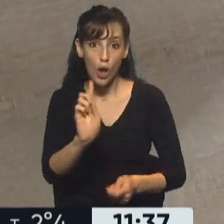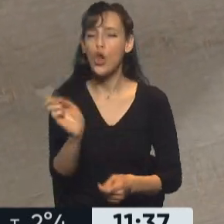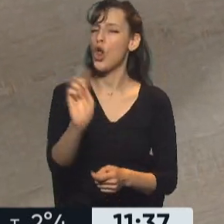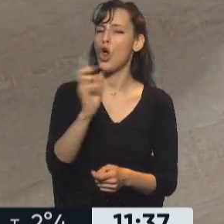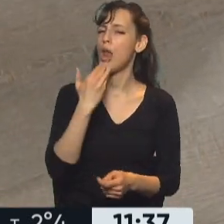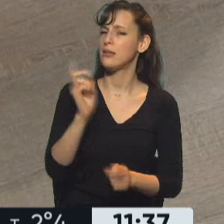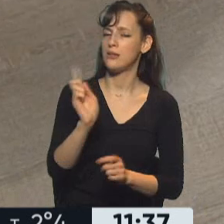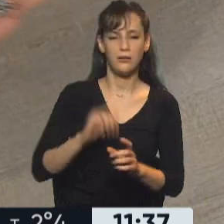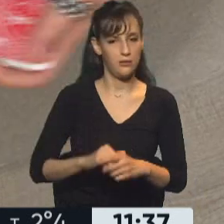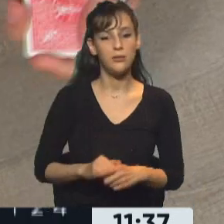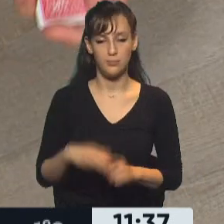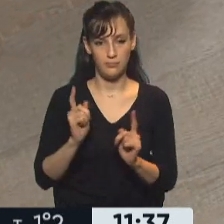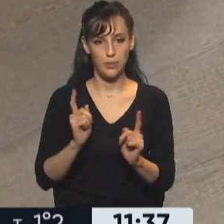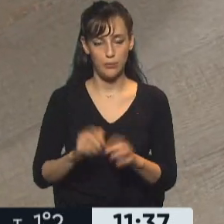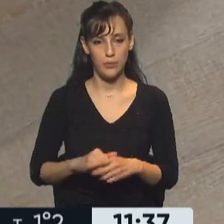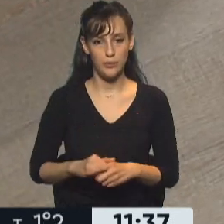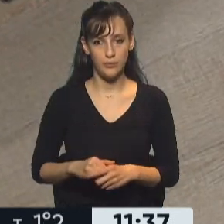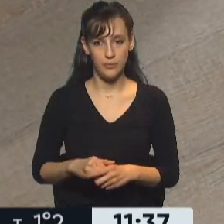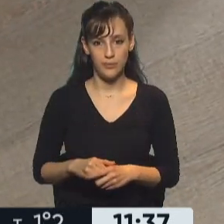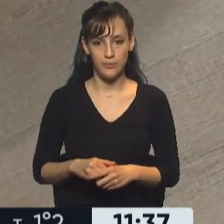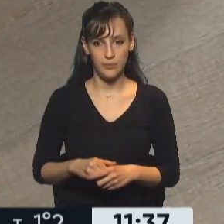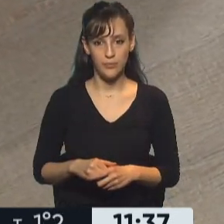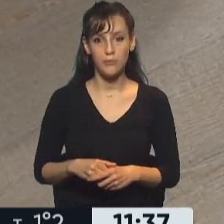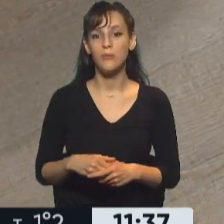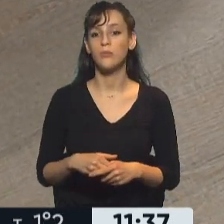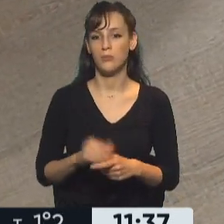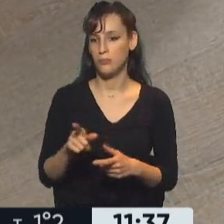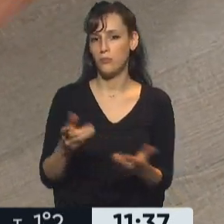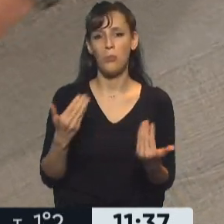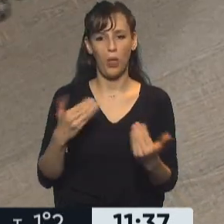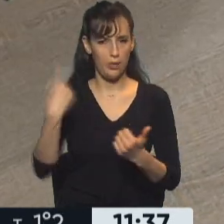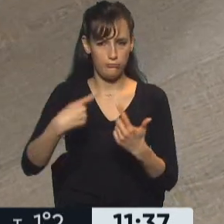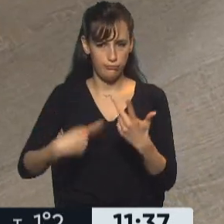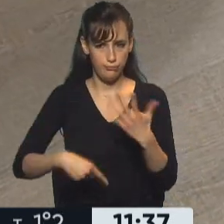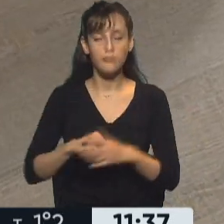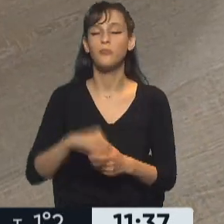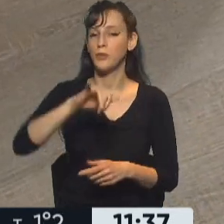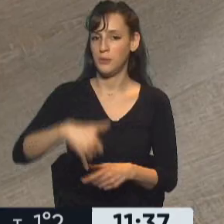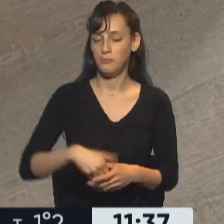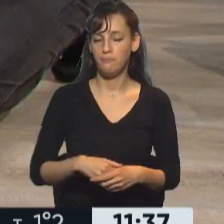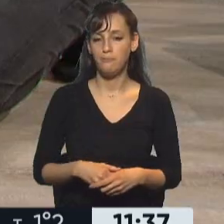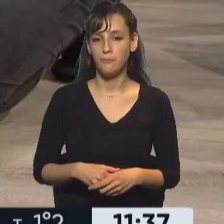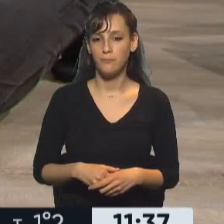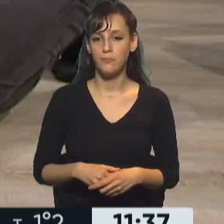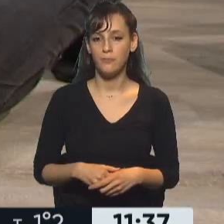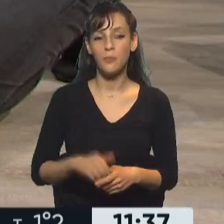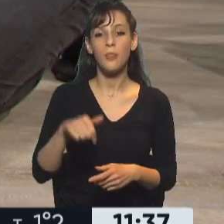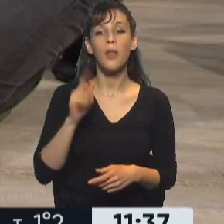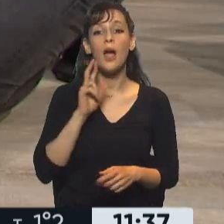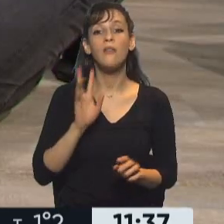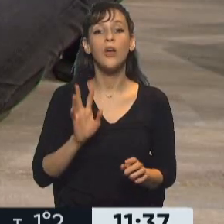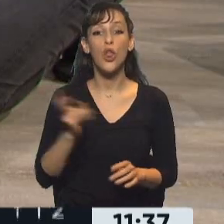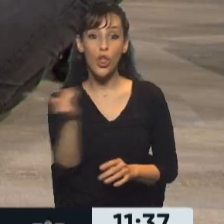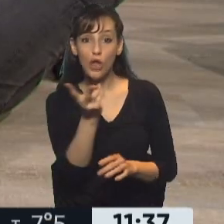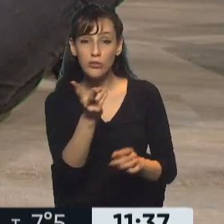cambiar. Quiero esta. Es esta y la vamos a dejar acá. Sí. Podías haber elegido clarísimo también cualquiera de todas cualquiera estas. Muy bien. Vamos a ver. Ustedes se llevan